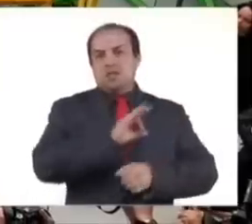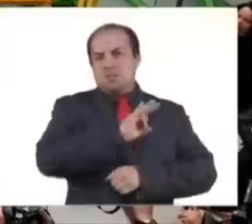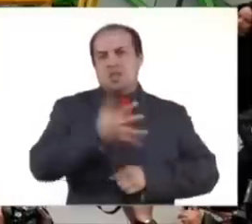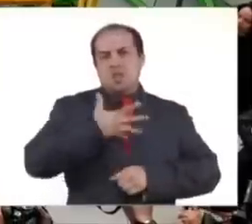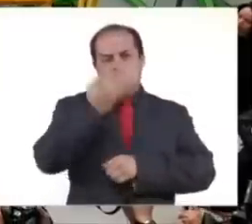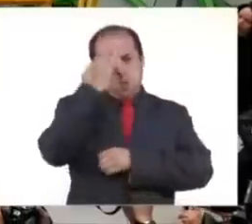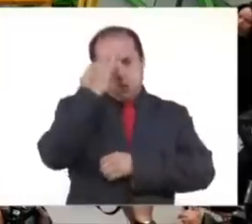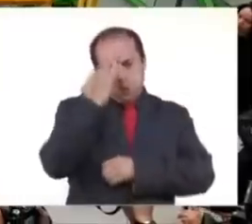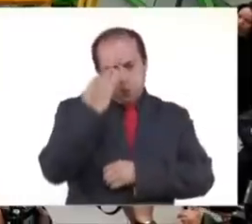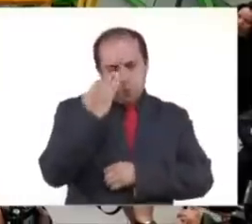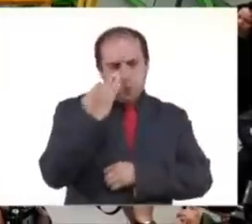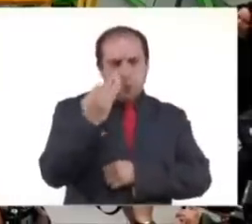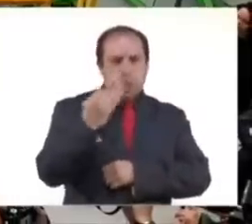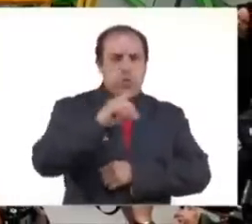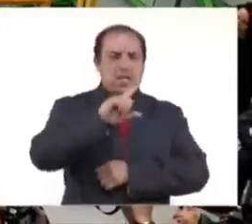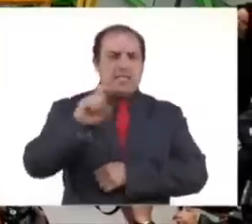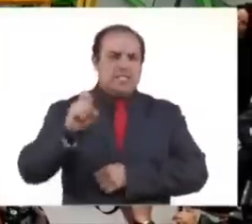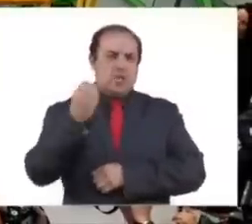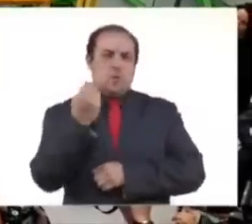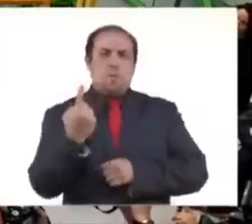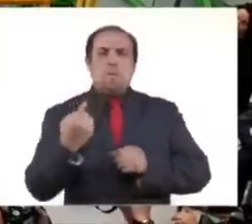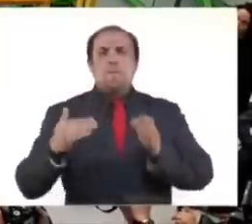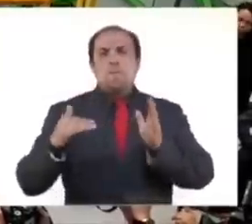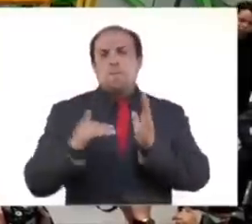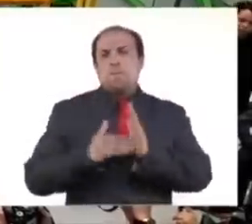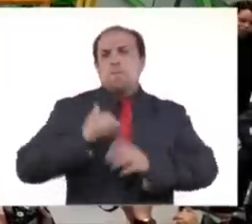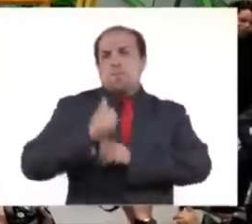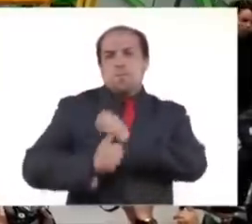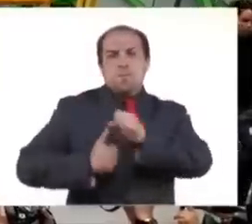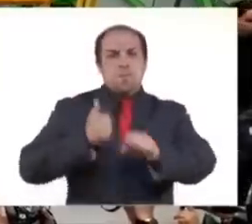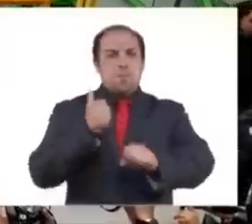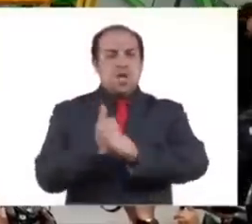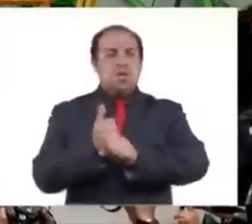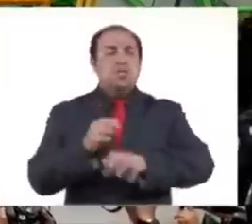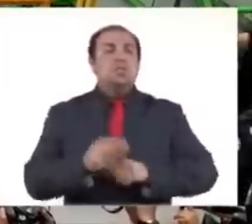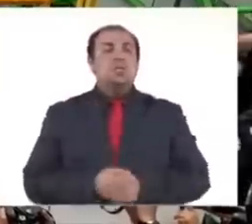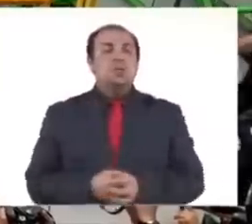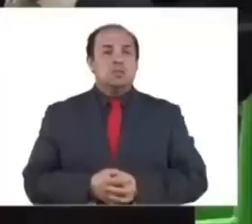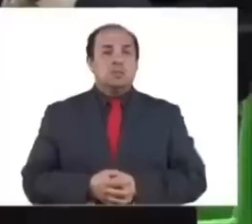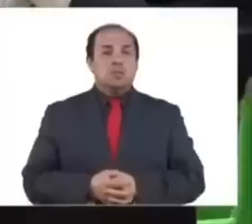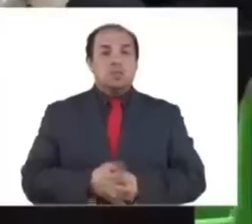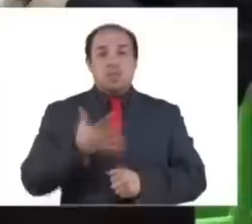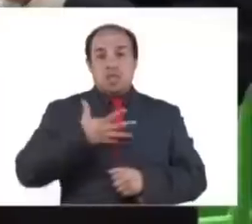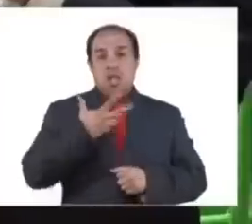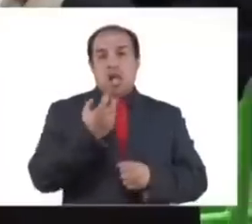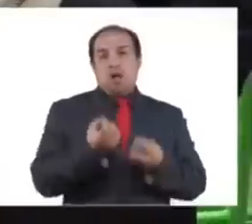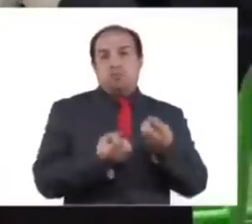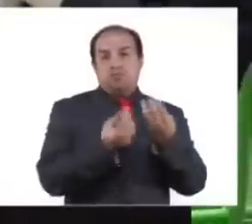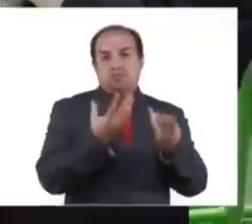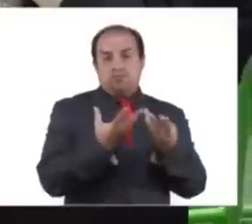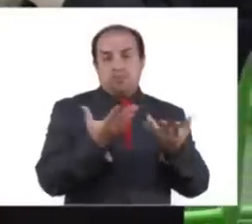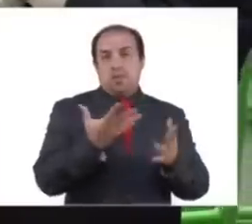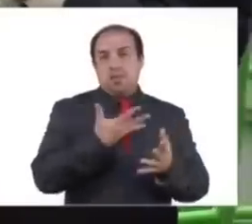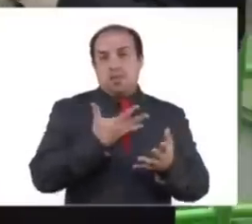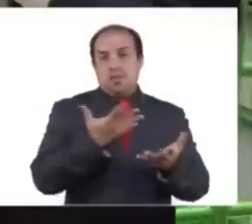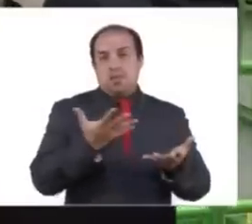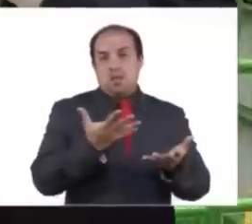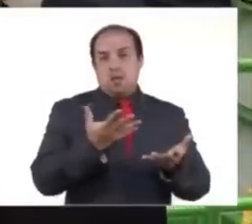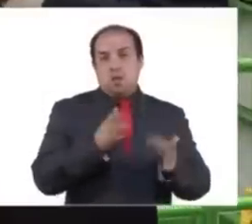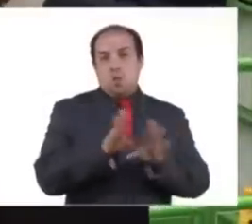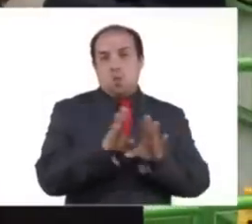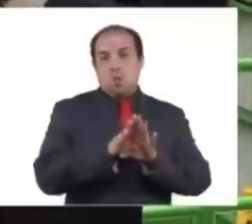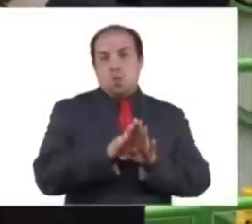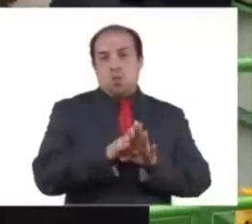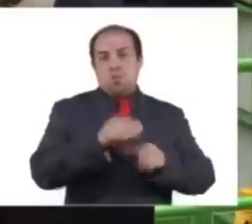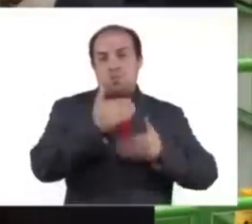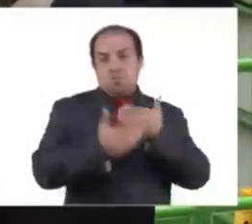cientos o miles de años. Entonces, si lo quemamos, es un proceso carbono neutro, como en el cambio climático,